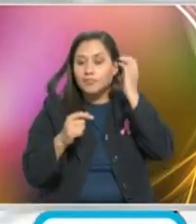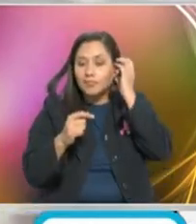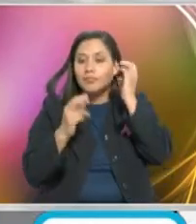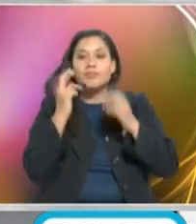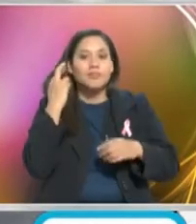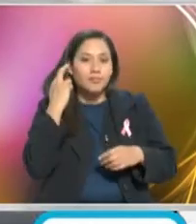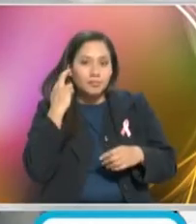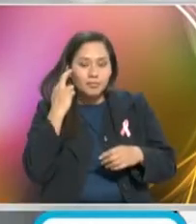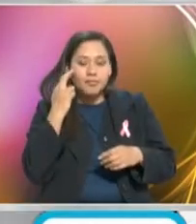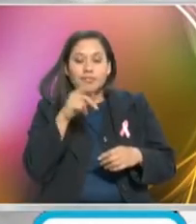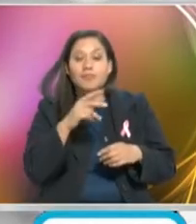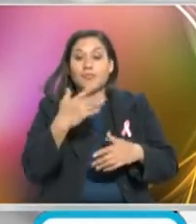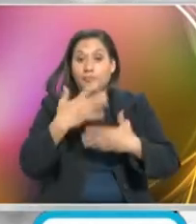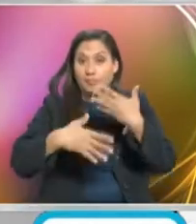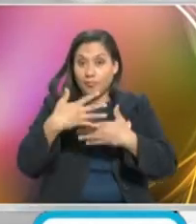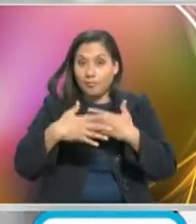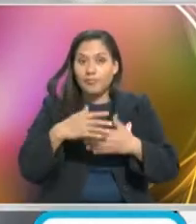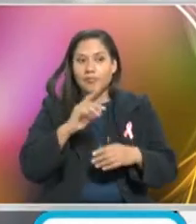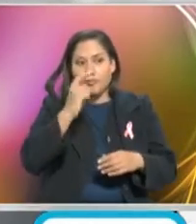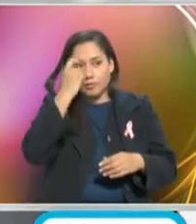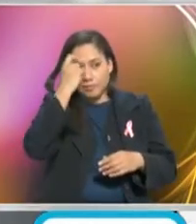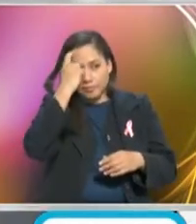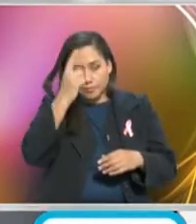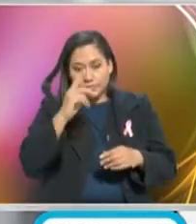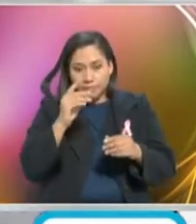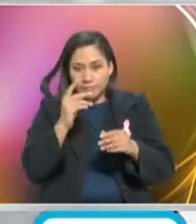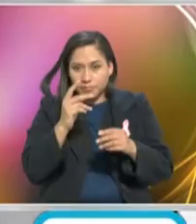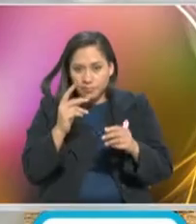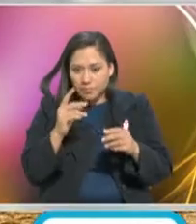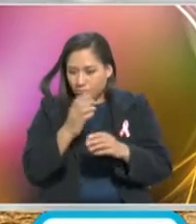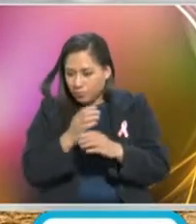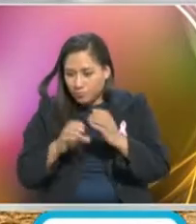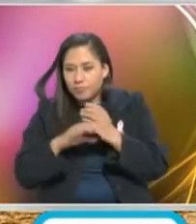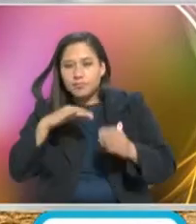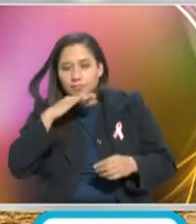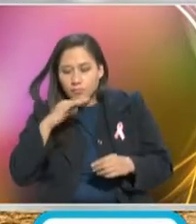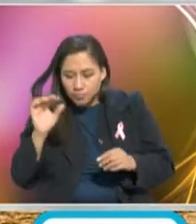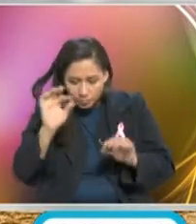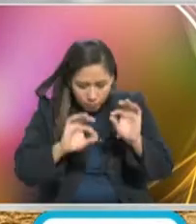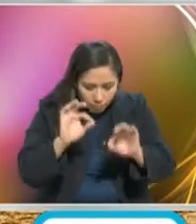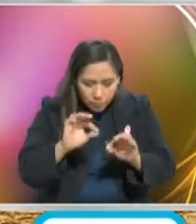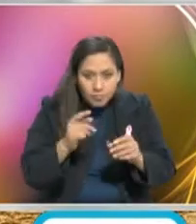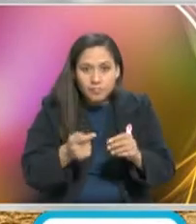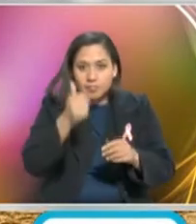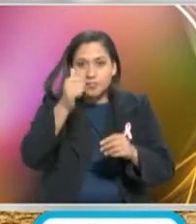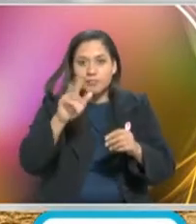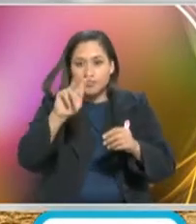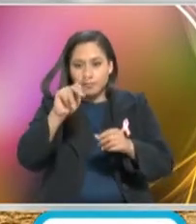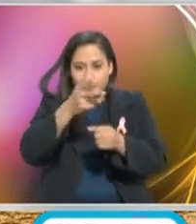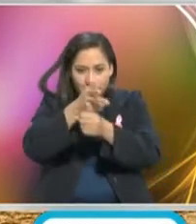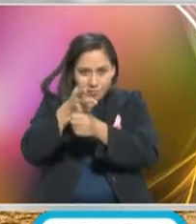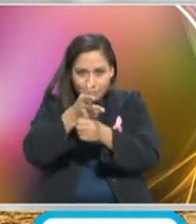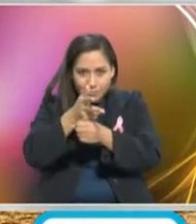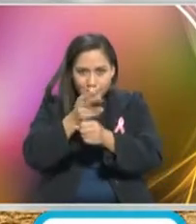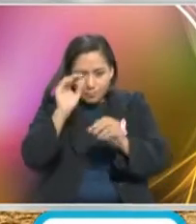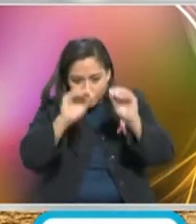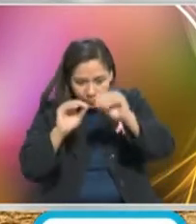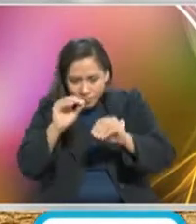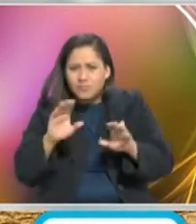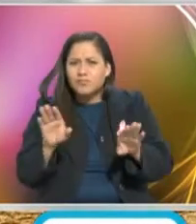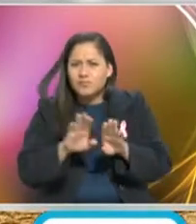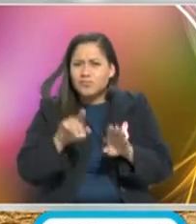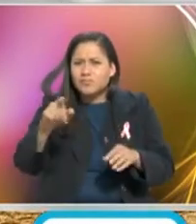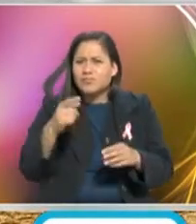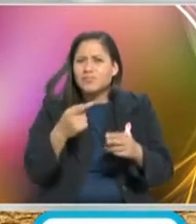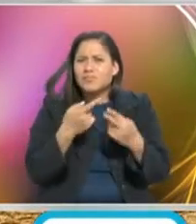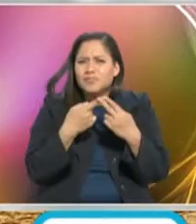A los 15, con piezas de desecho, construyó su primera cámara de televisión. Con ¿Y piezas cómo de fue desecho. que